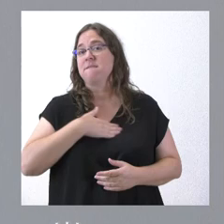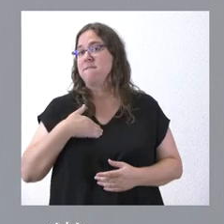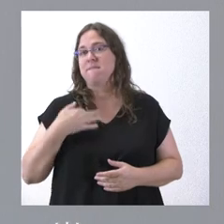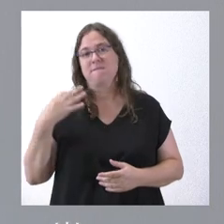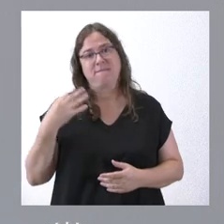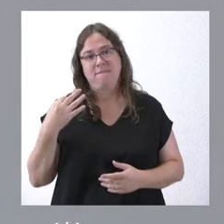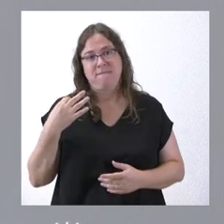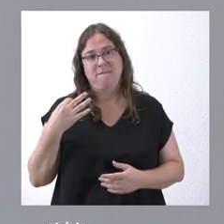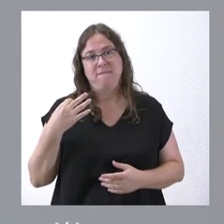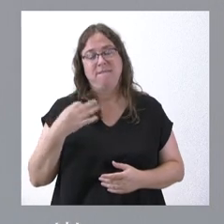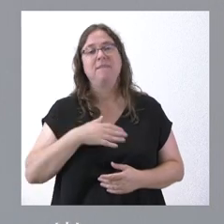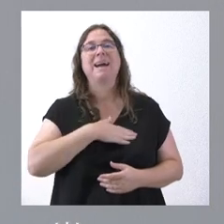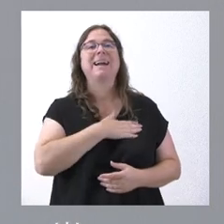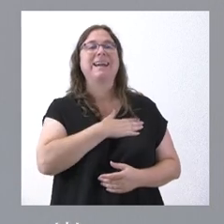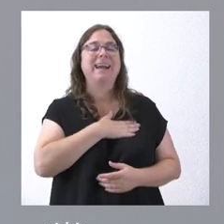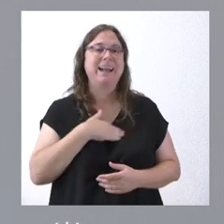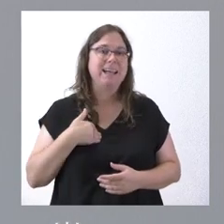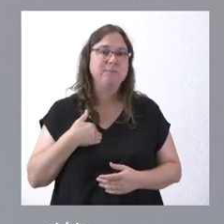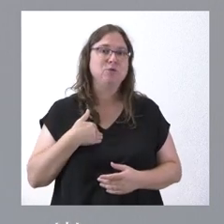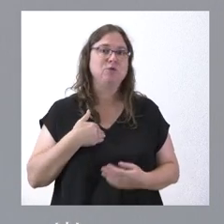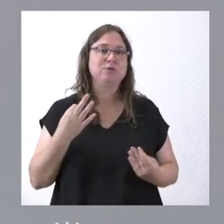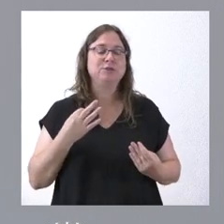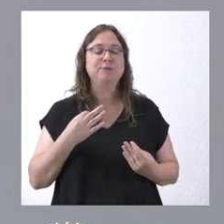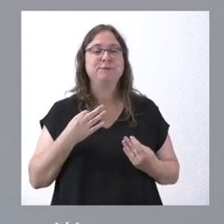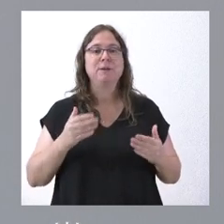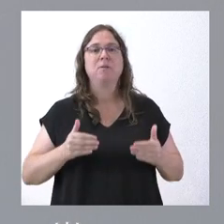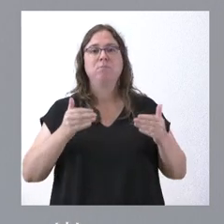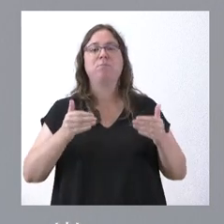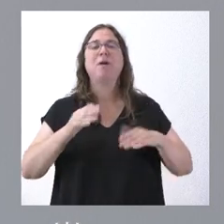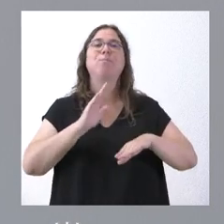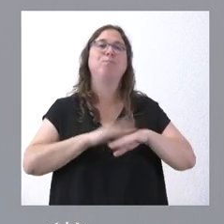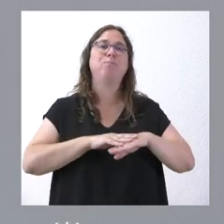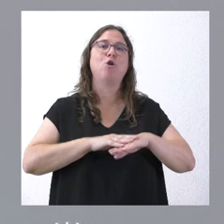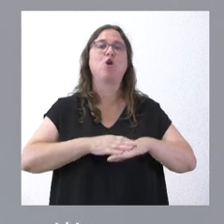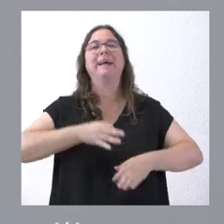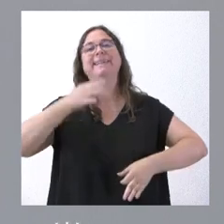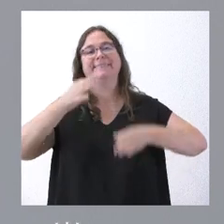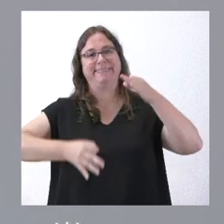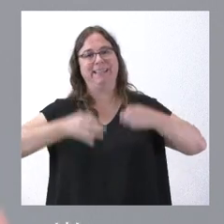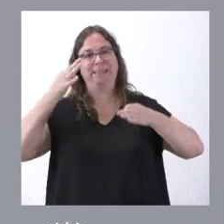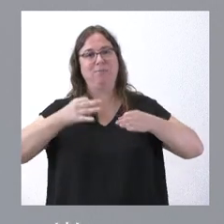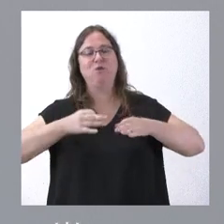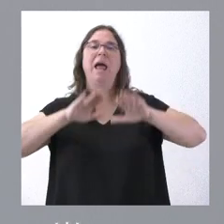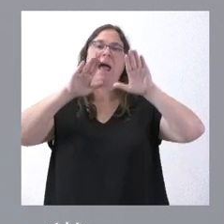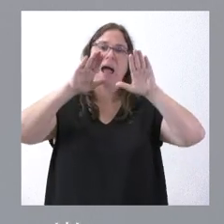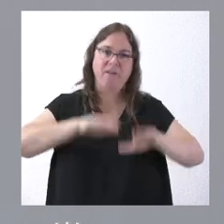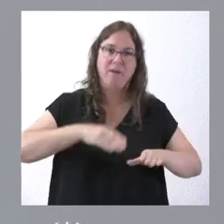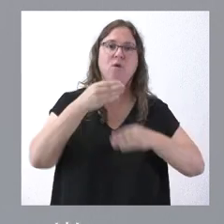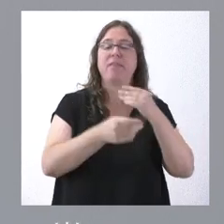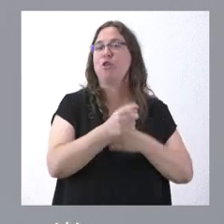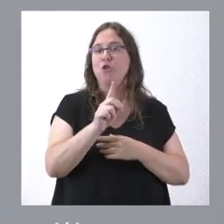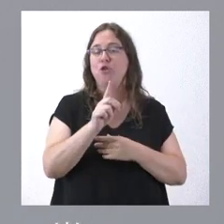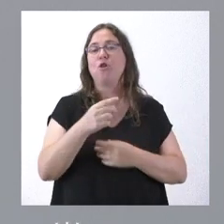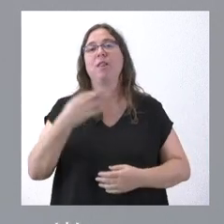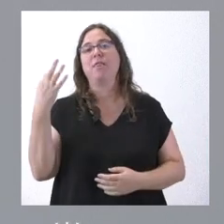que no sea porque un tribunal se manifiesta claramente a favor de su convocatoria, sino